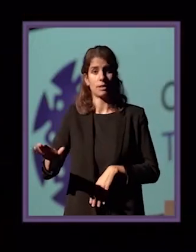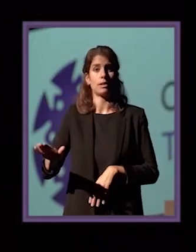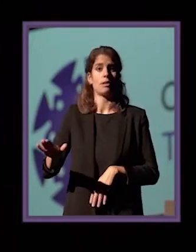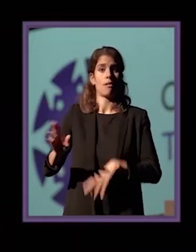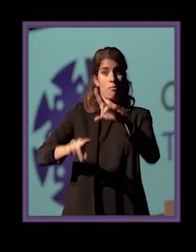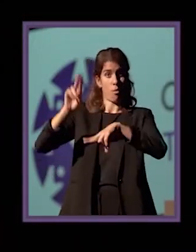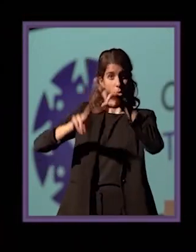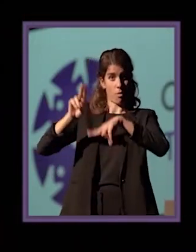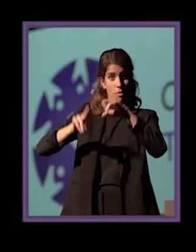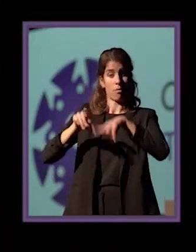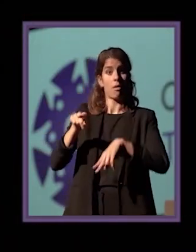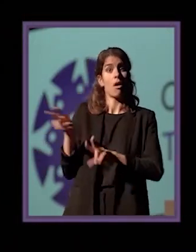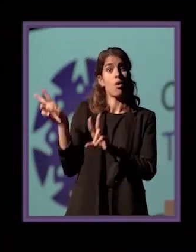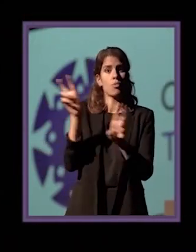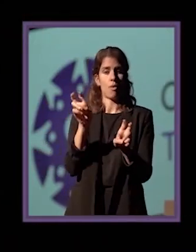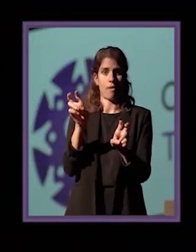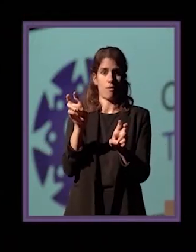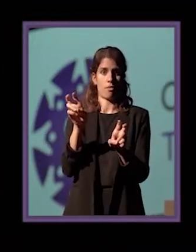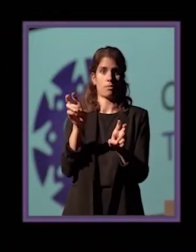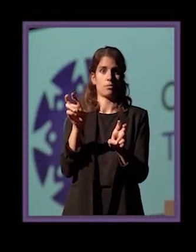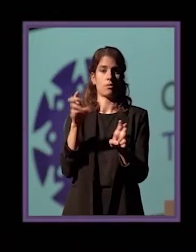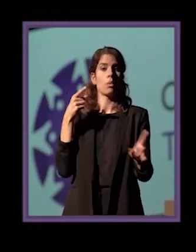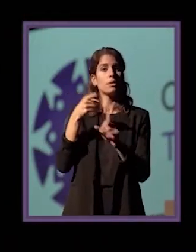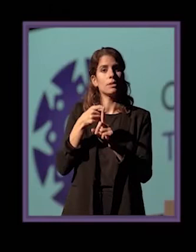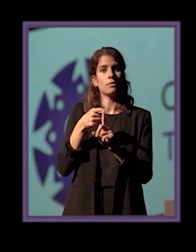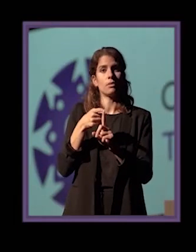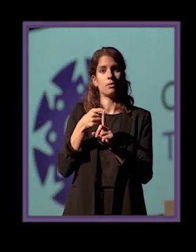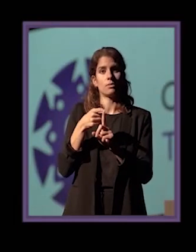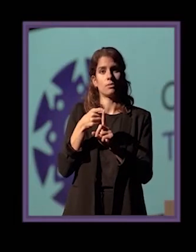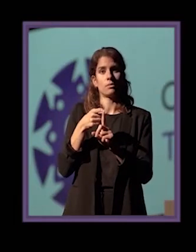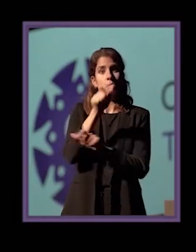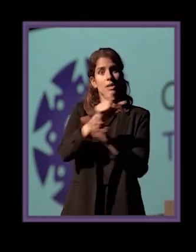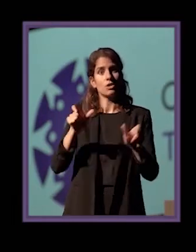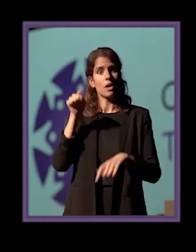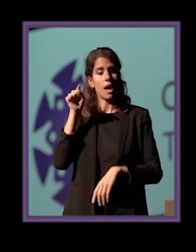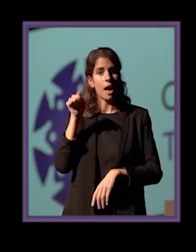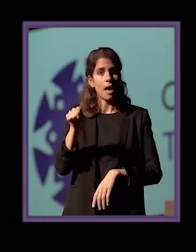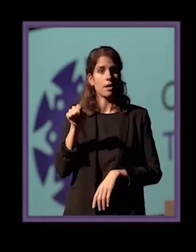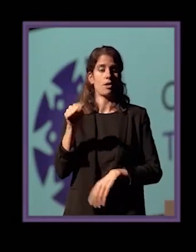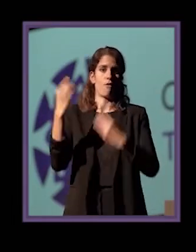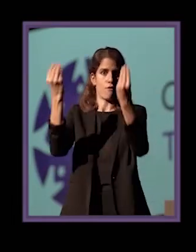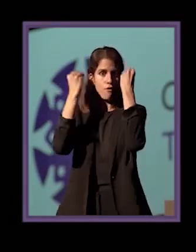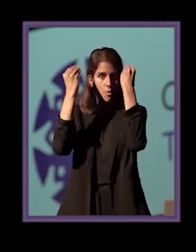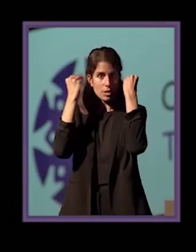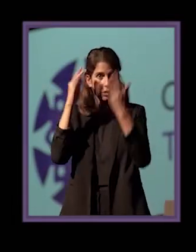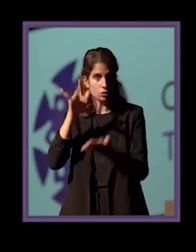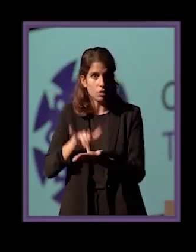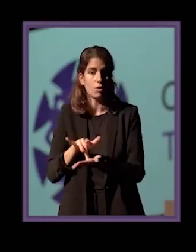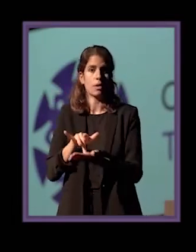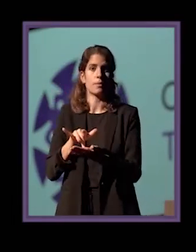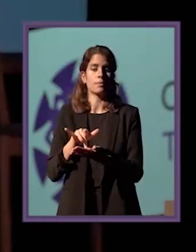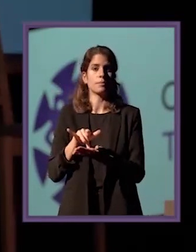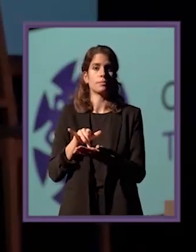vida y que hace que las personas lleguen para formarse en esta sociedad y ser atendidas a sus